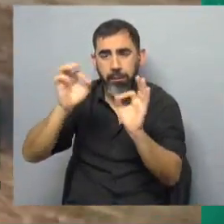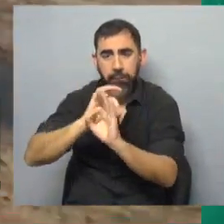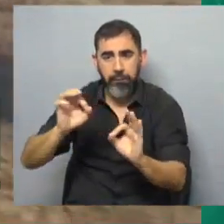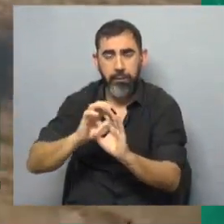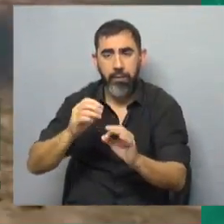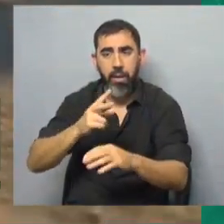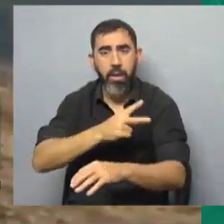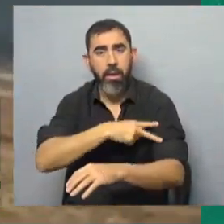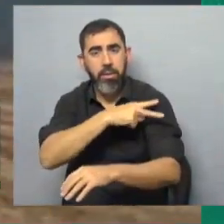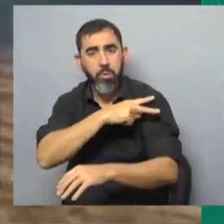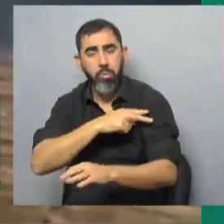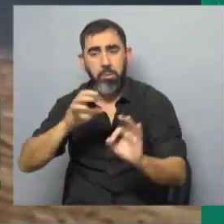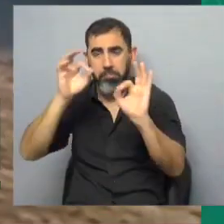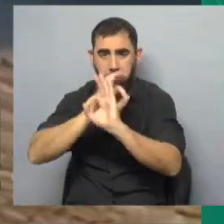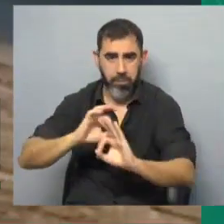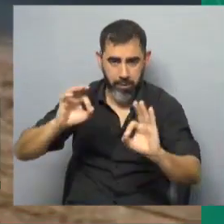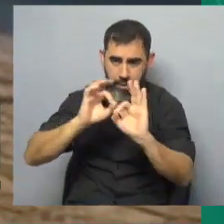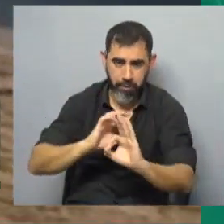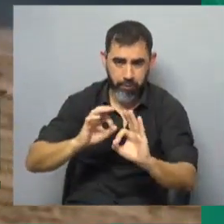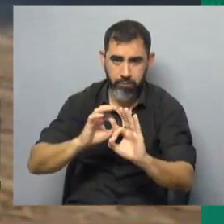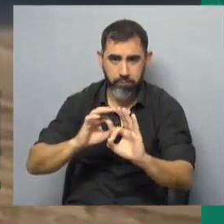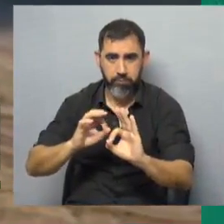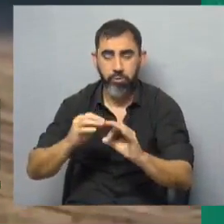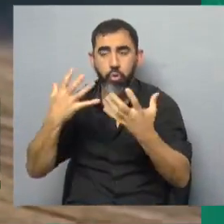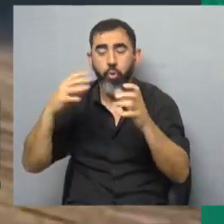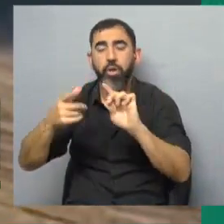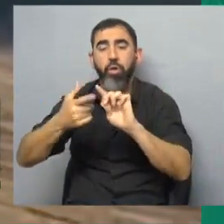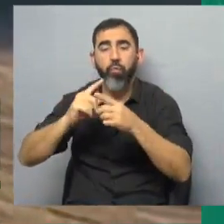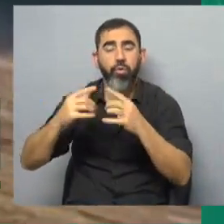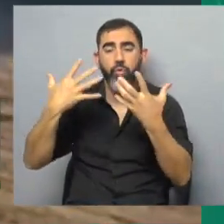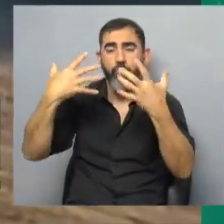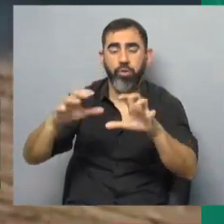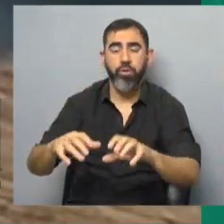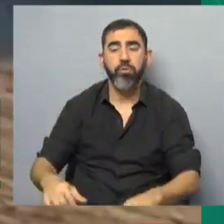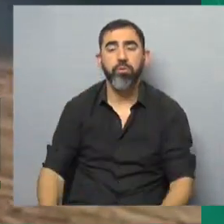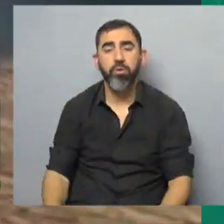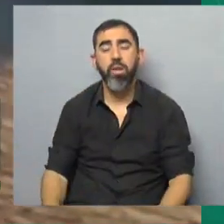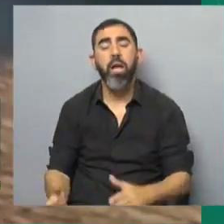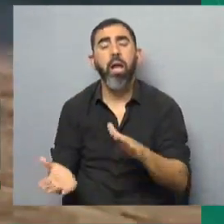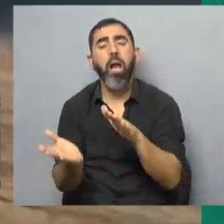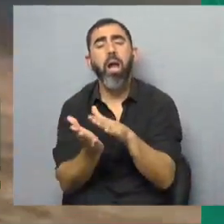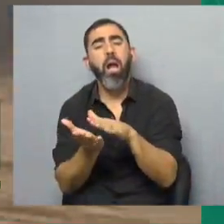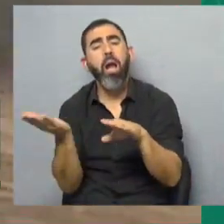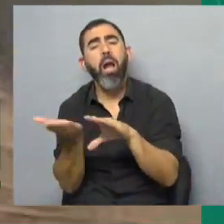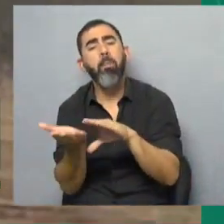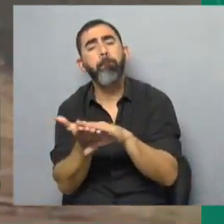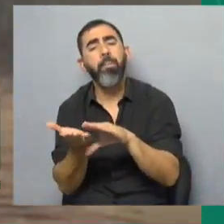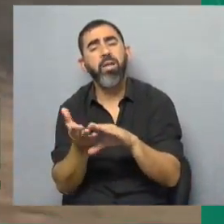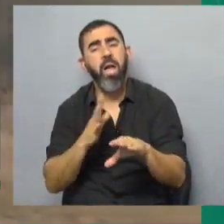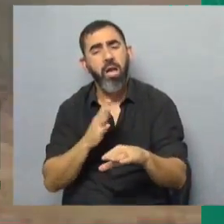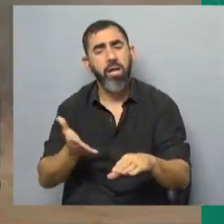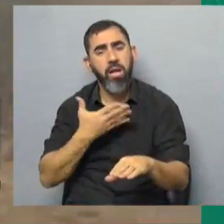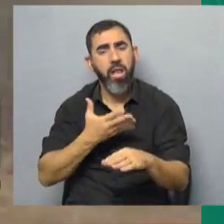da categorías. Claro. ¿Y esa carpeta, ¿qué es lo que tiene? ¿Estos reclamos o hay algo